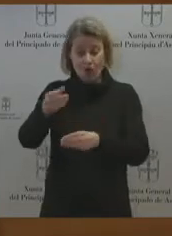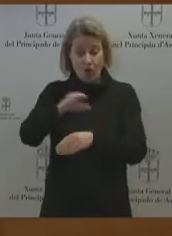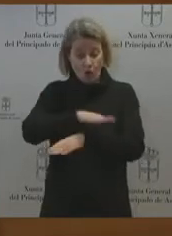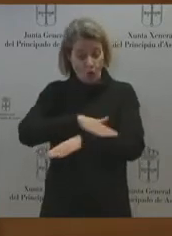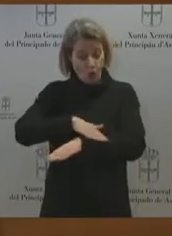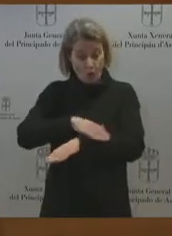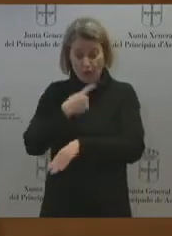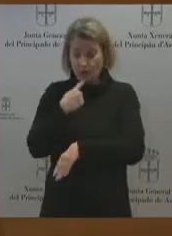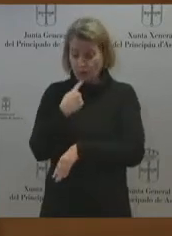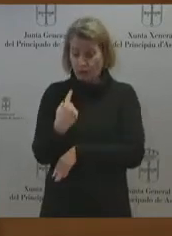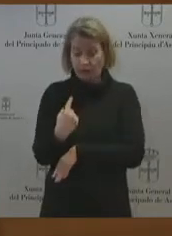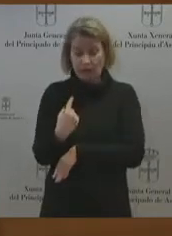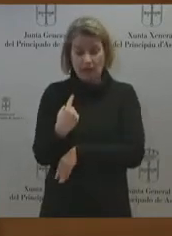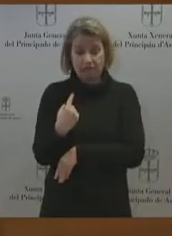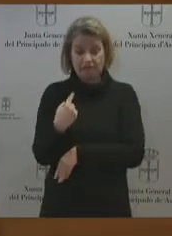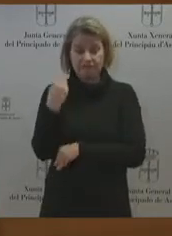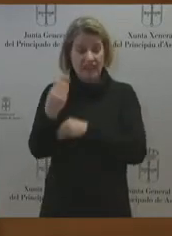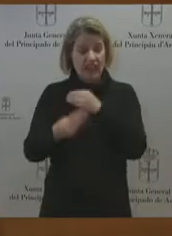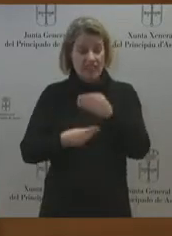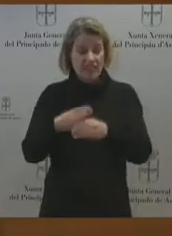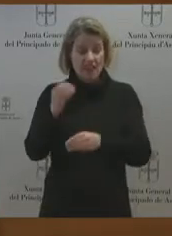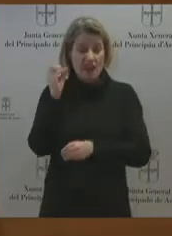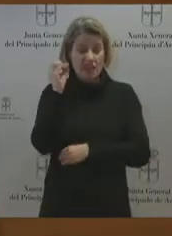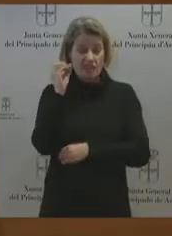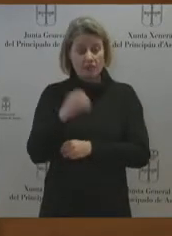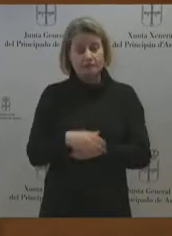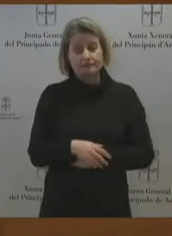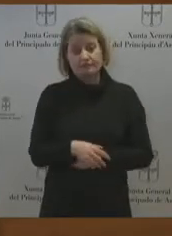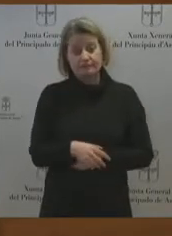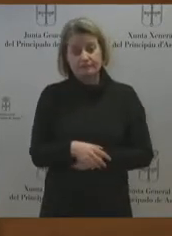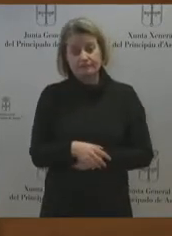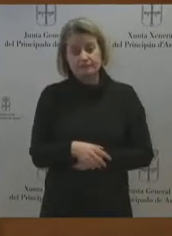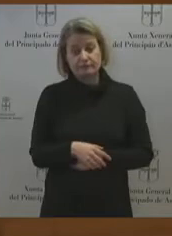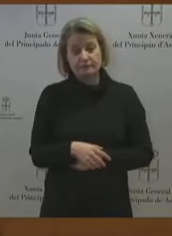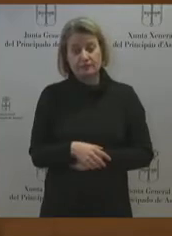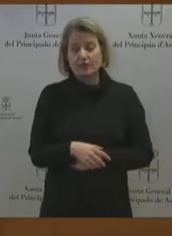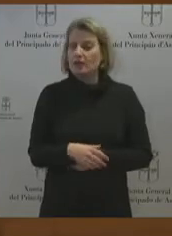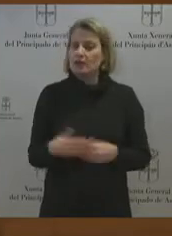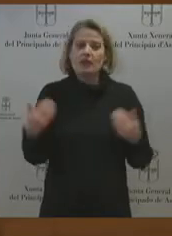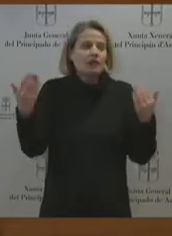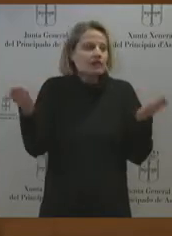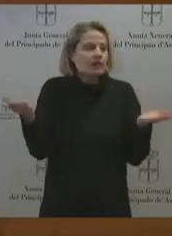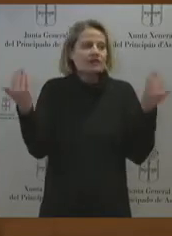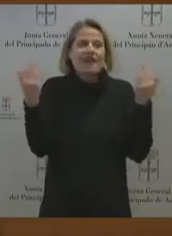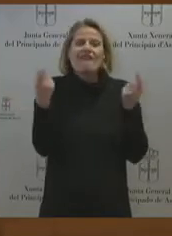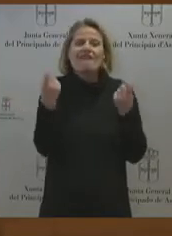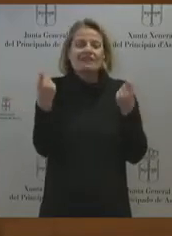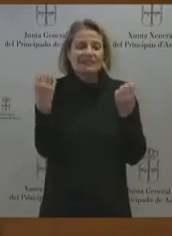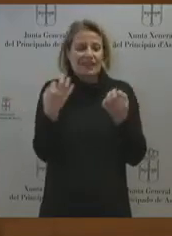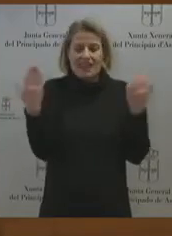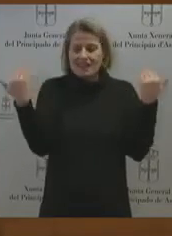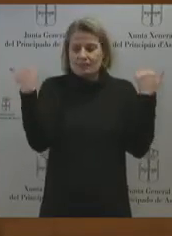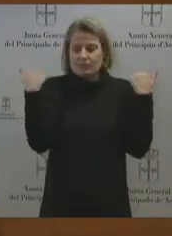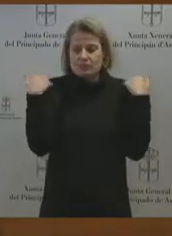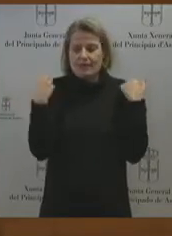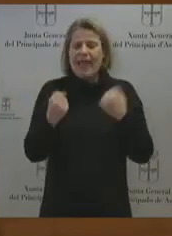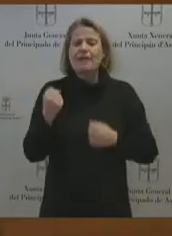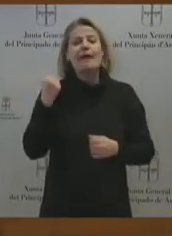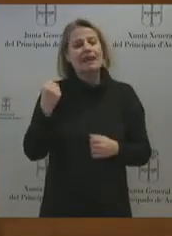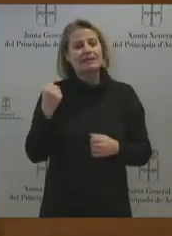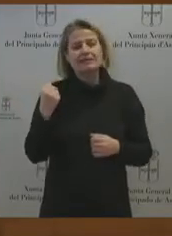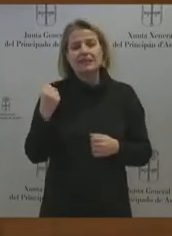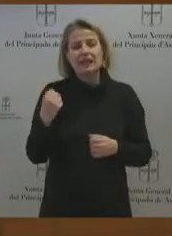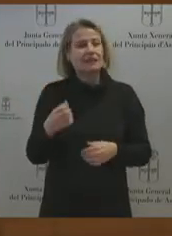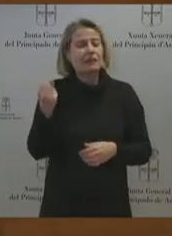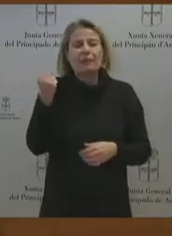es responsabilidad y valentía. Y aquí no se está siendo valiente de ninguna de las maneras. Para esto hay que desmontar